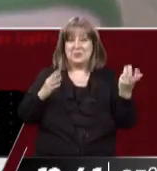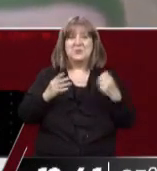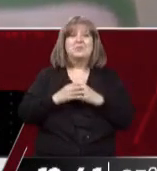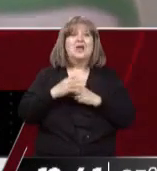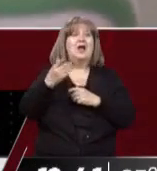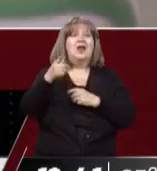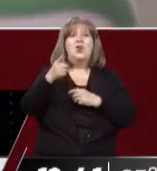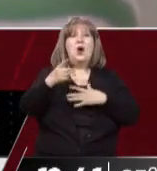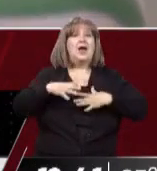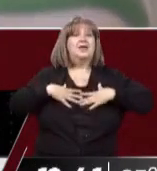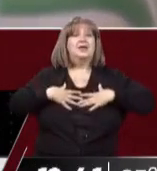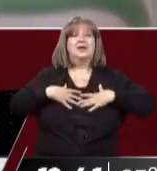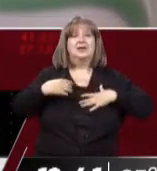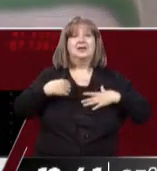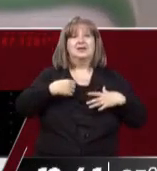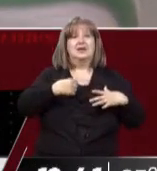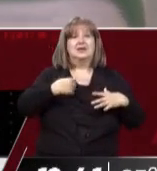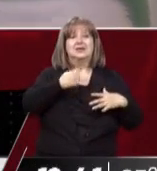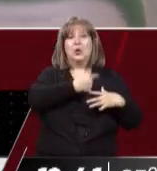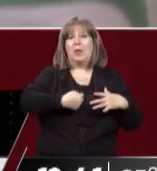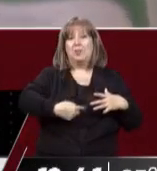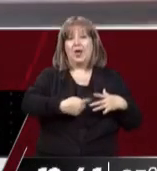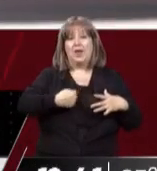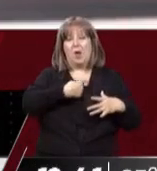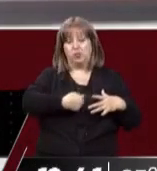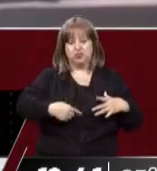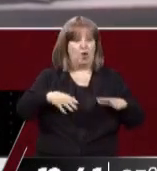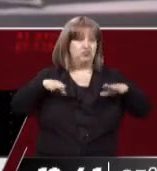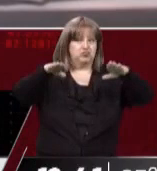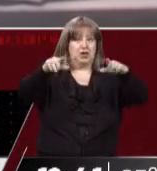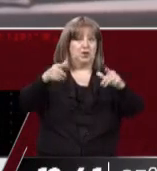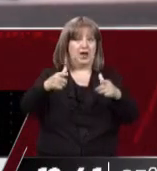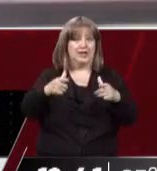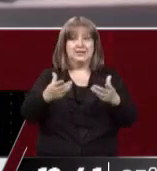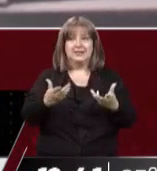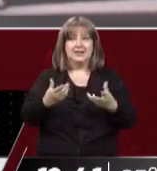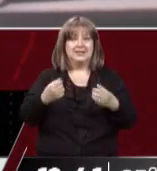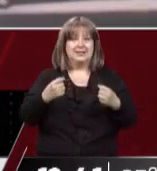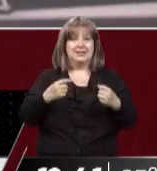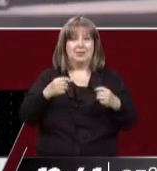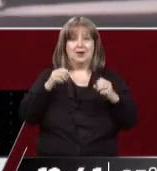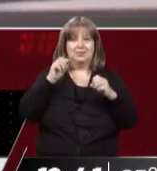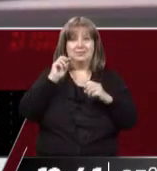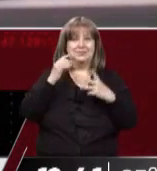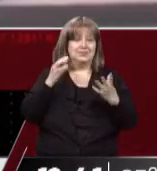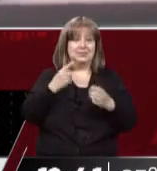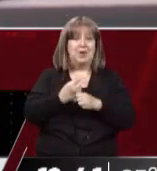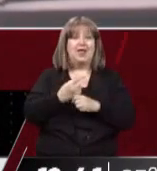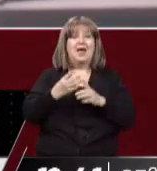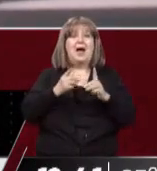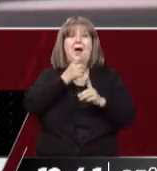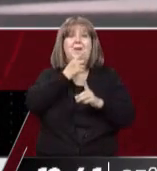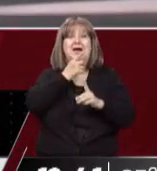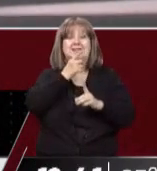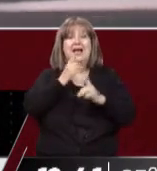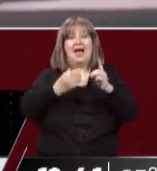superpoderes, que bueno, que es millonario, pero que el tipo tiene la oscuridad dentro, es... Y que tiene esa cosa de que un rato es bueno, otro rato